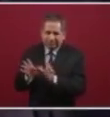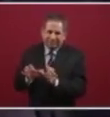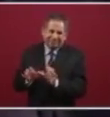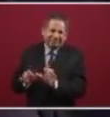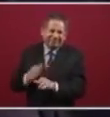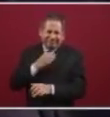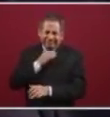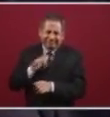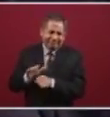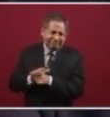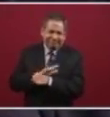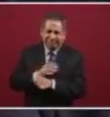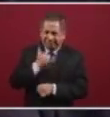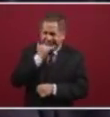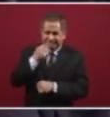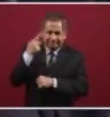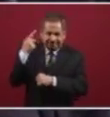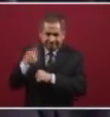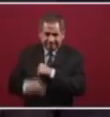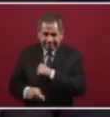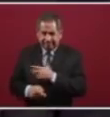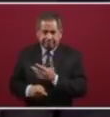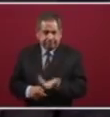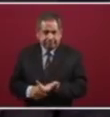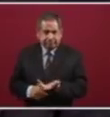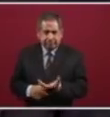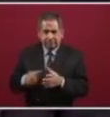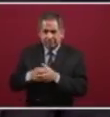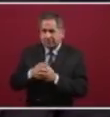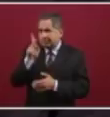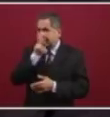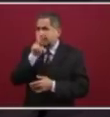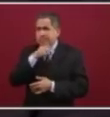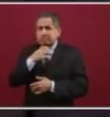hacinamiento, de riesgo por asfixia.